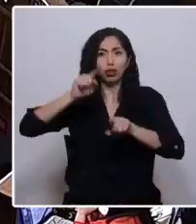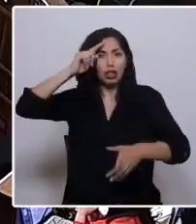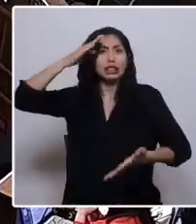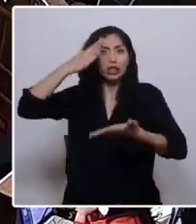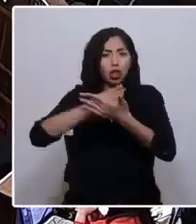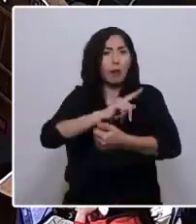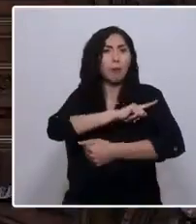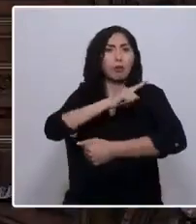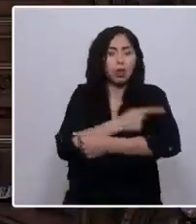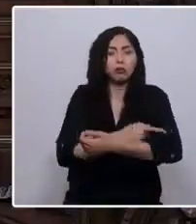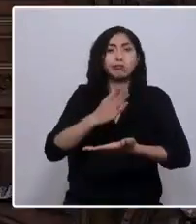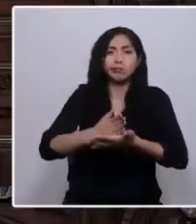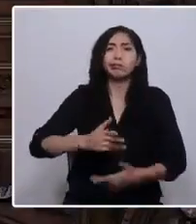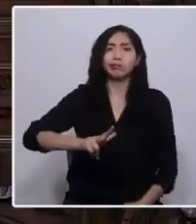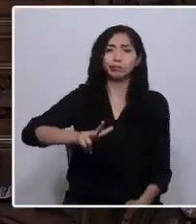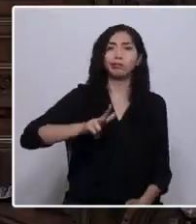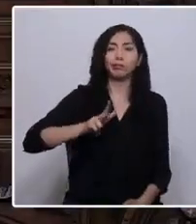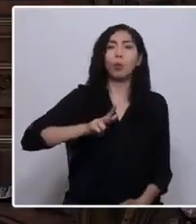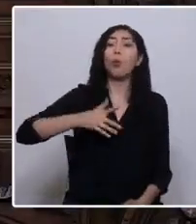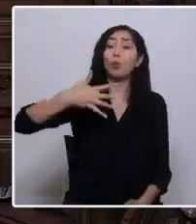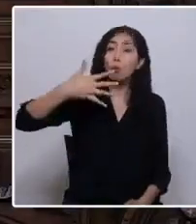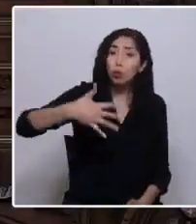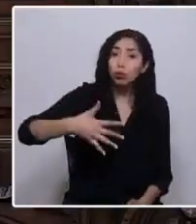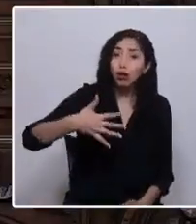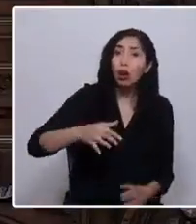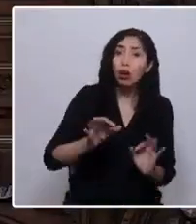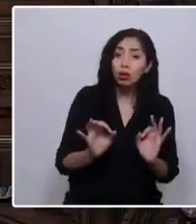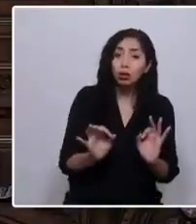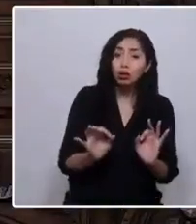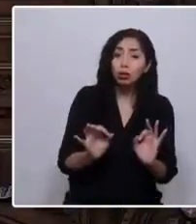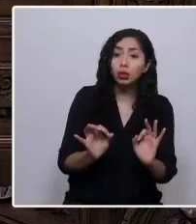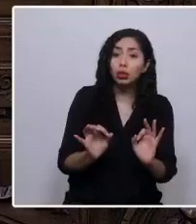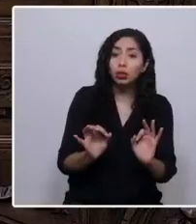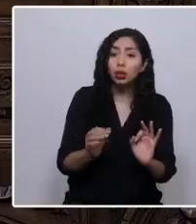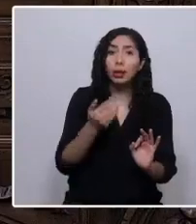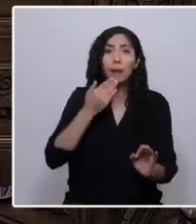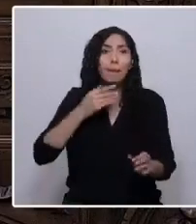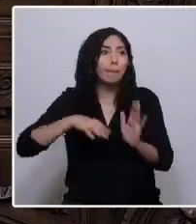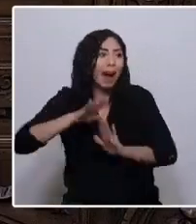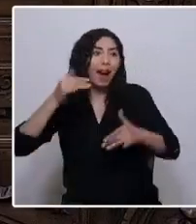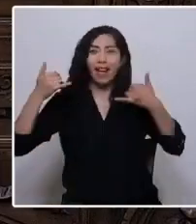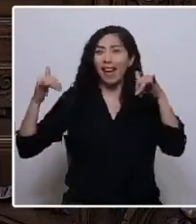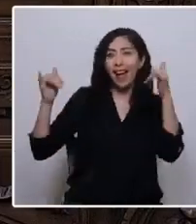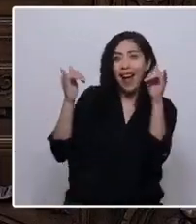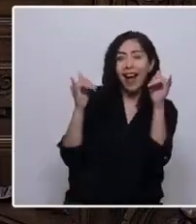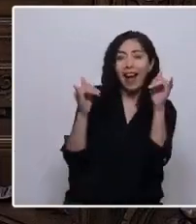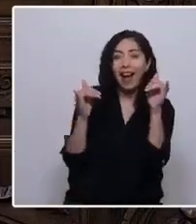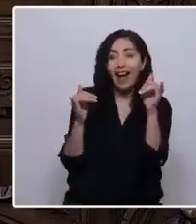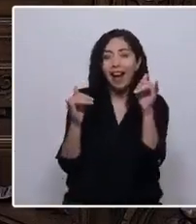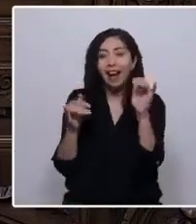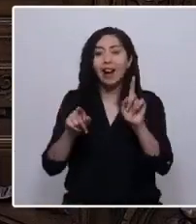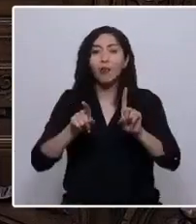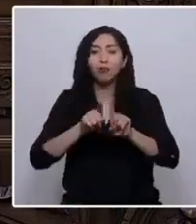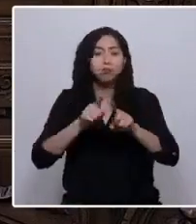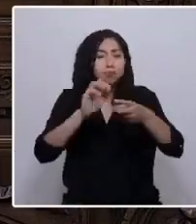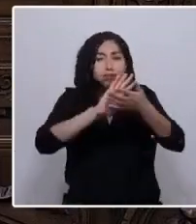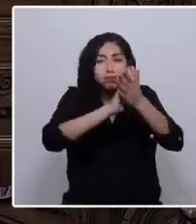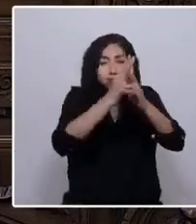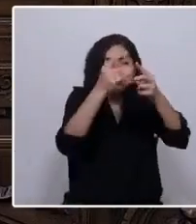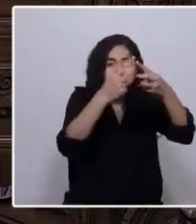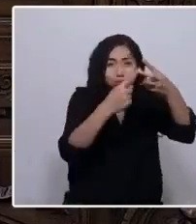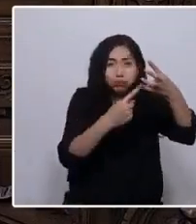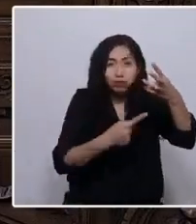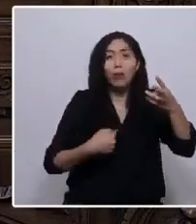poder. Es muy importante, porque si desformalizamos esos lugares, si chasconeamos esos lugares, vamos a entrar los Núñez, los González, los Sánchez, los Pintos, todos esos que no